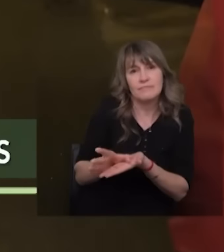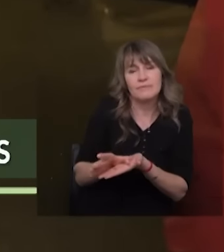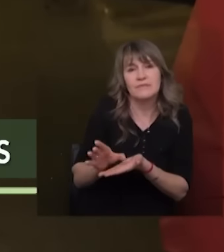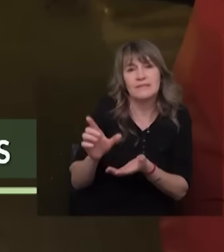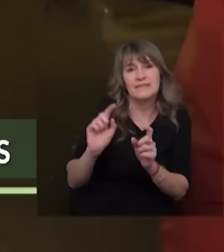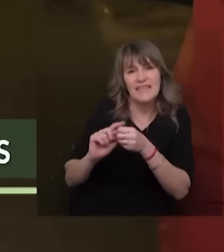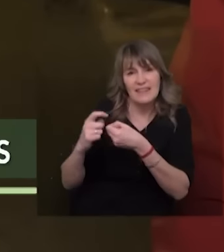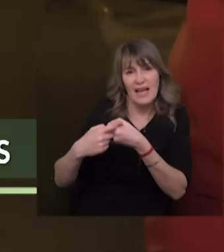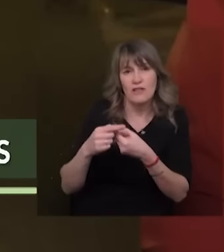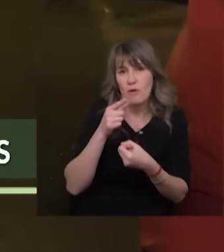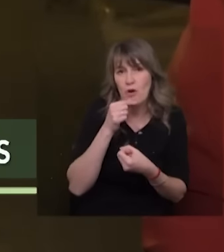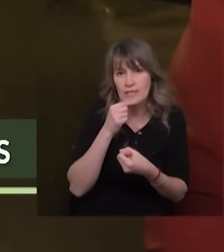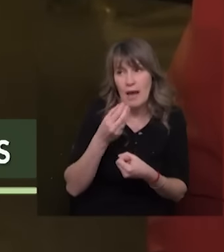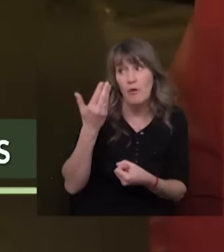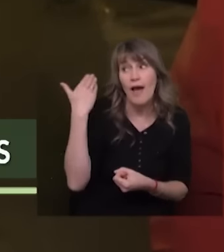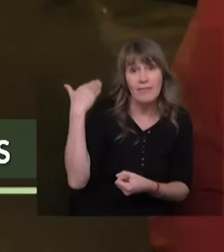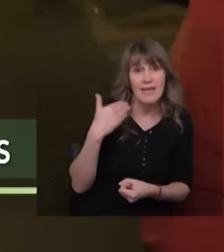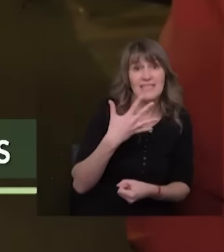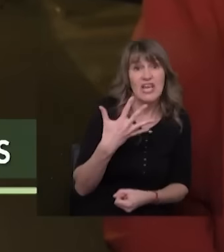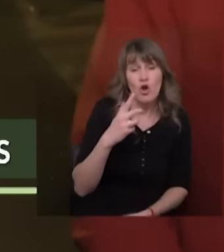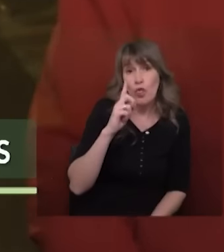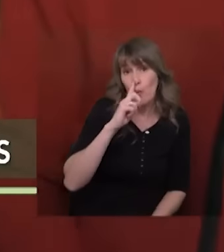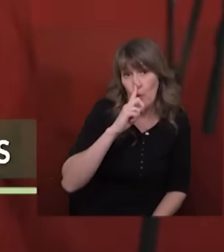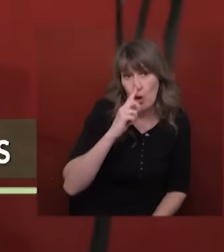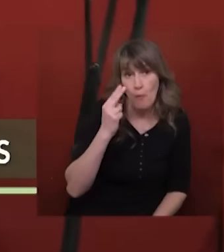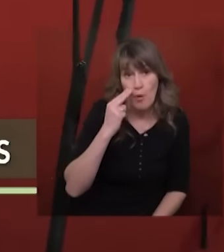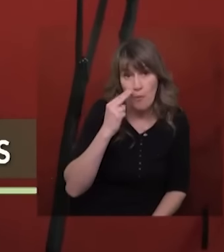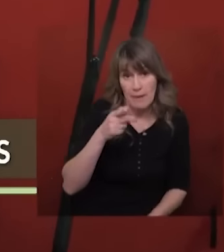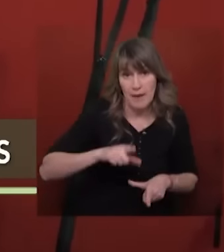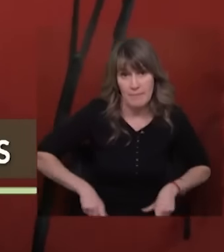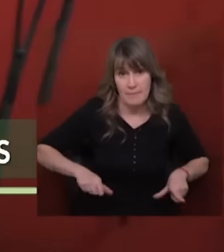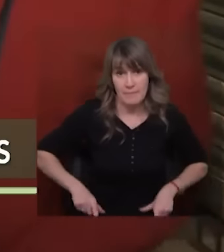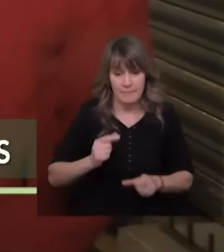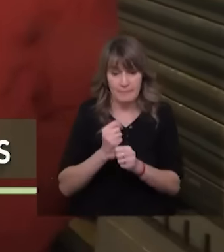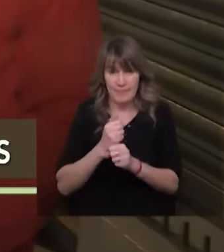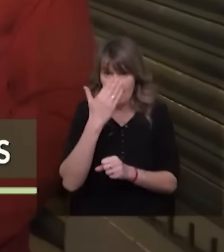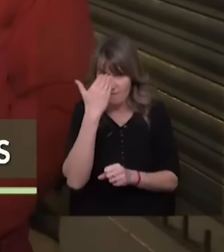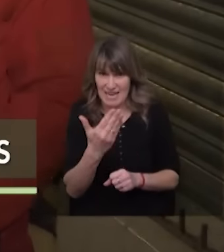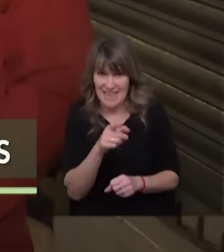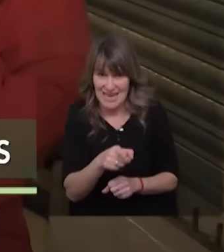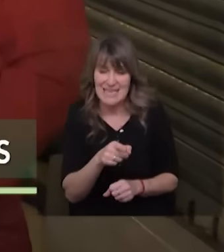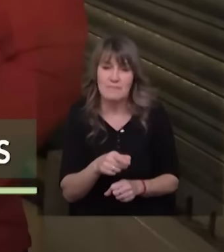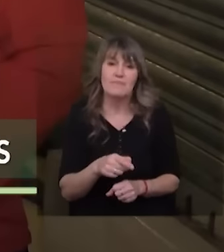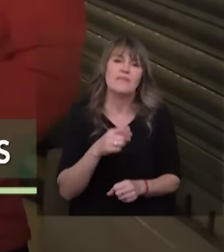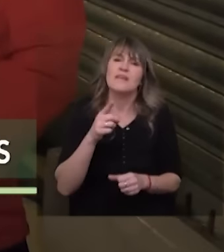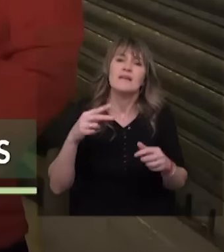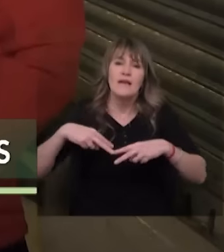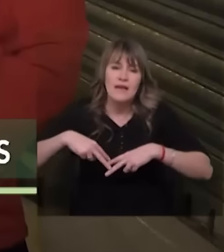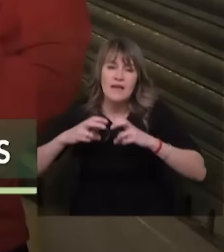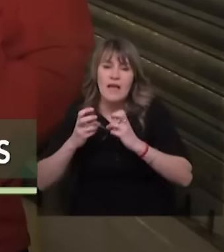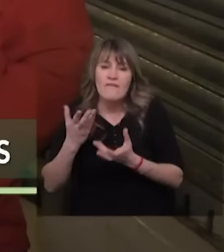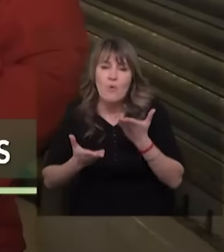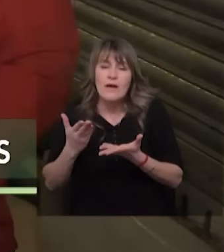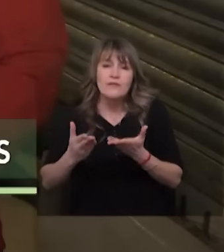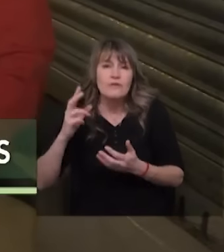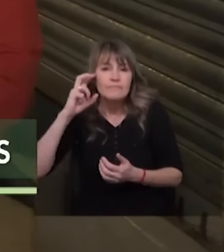pasado 5 de junio allí en el Ministerio de trabajo Federico Gracias por recibirnos en primer lugar Cuál fue la evaluación que hizo fose a ser al ser uno